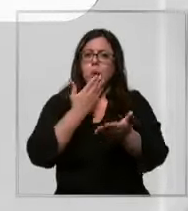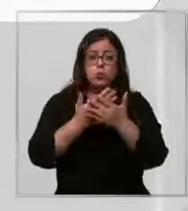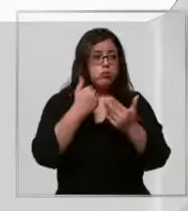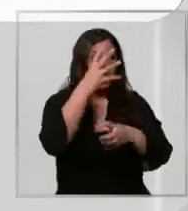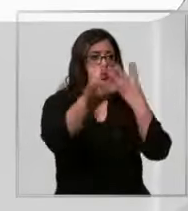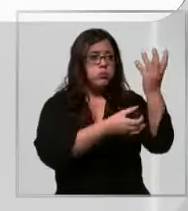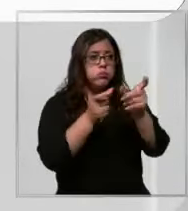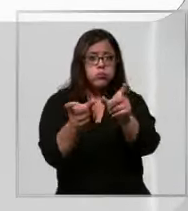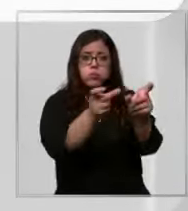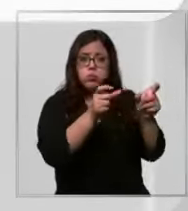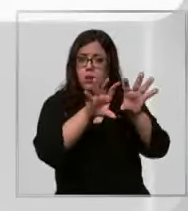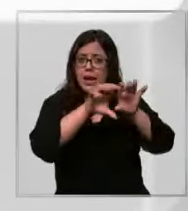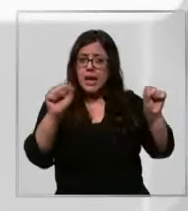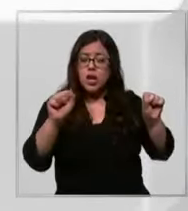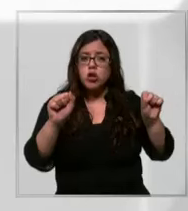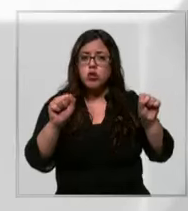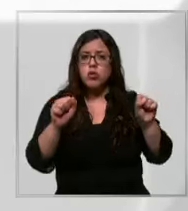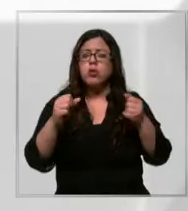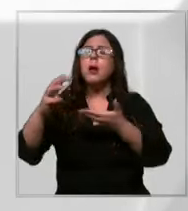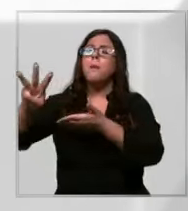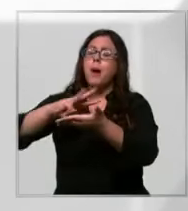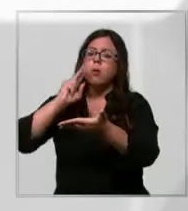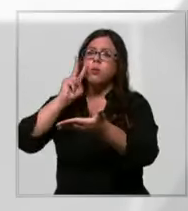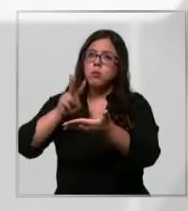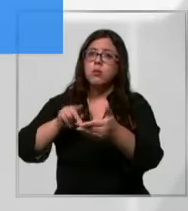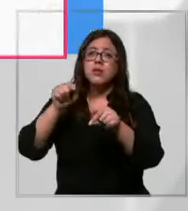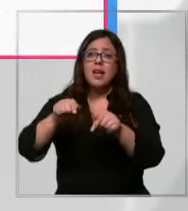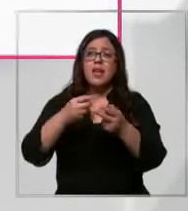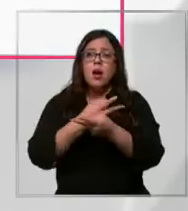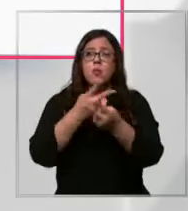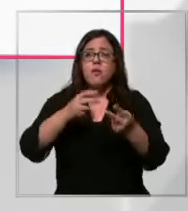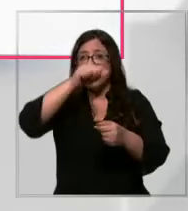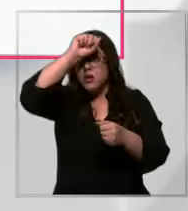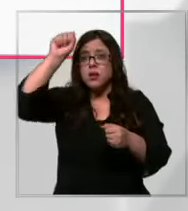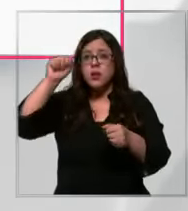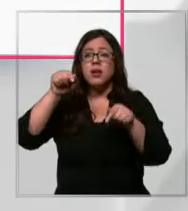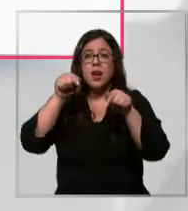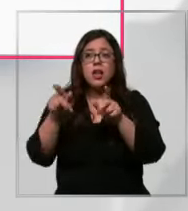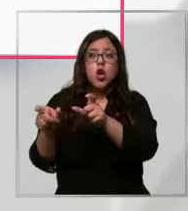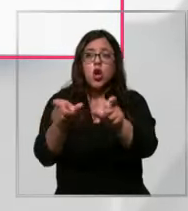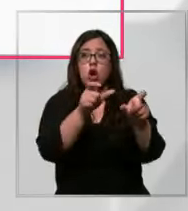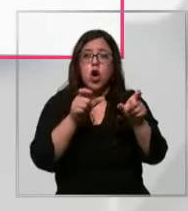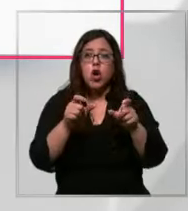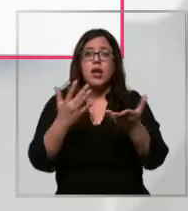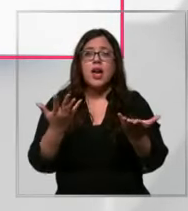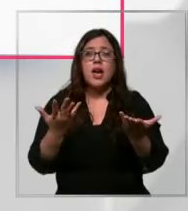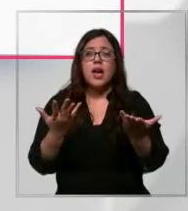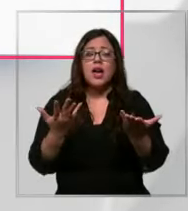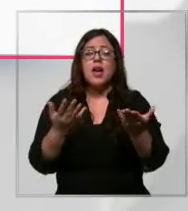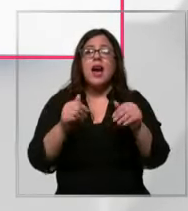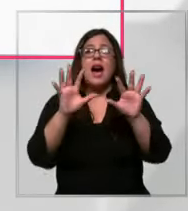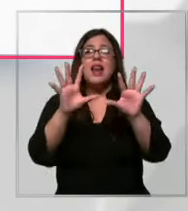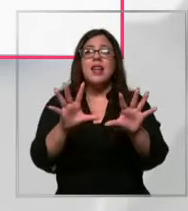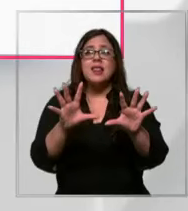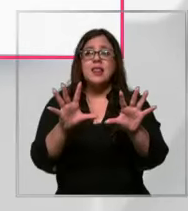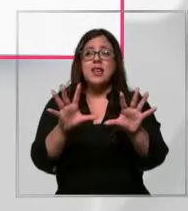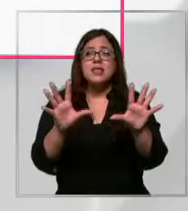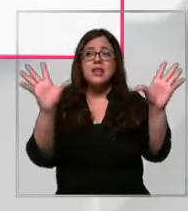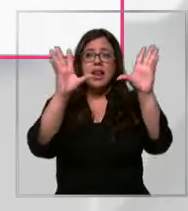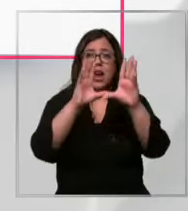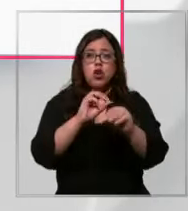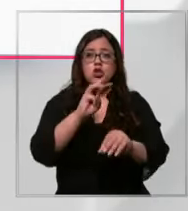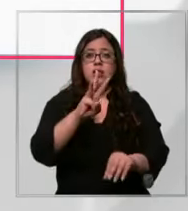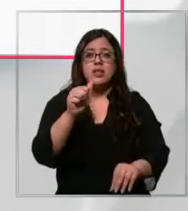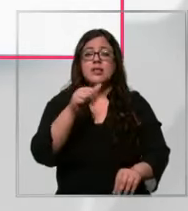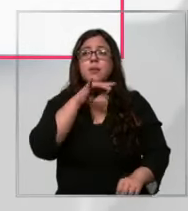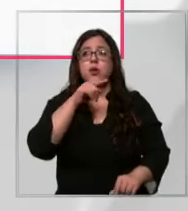incendio ya estaba controlado. De hecho, esta publicación de bomberos muestra que el siniestro estaba controlado a las 22:36 minutos, mientras que la